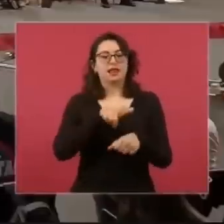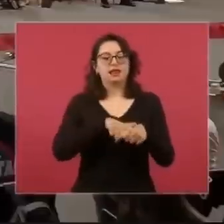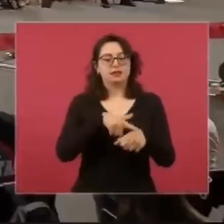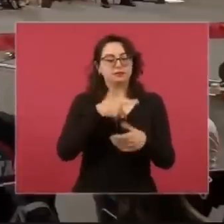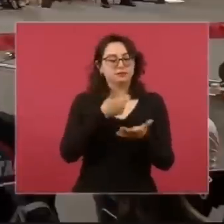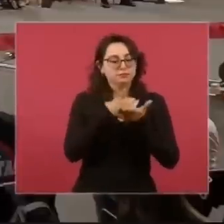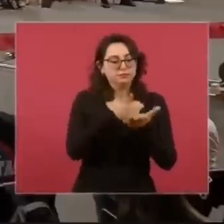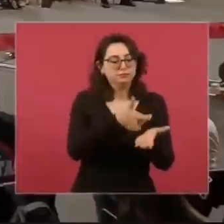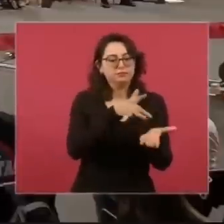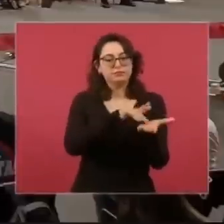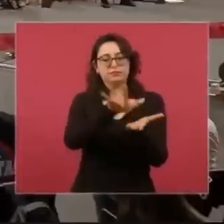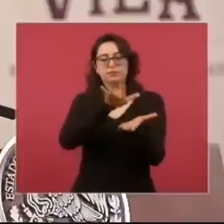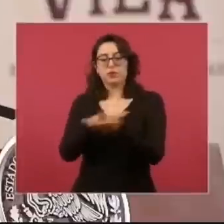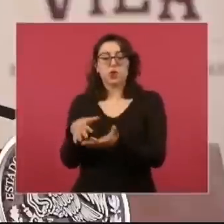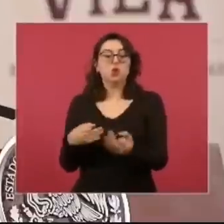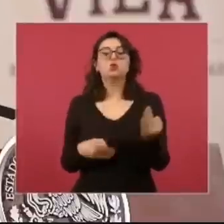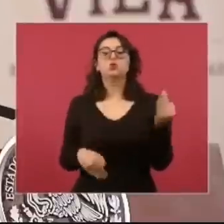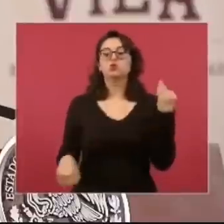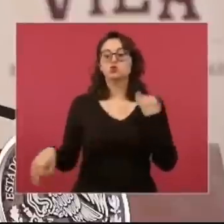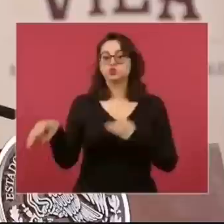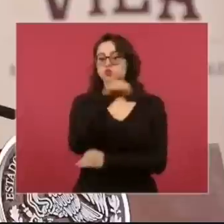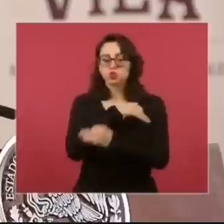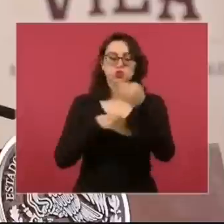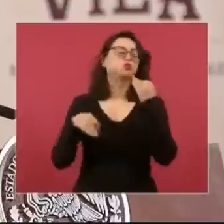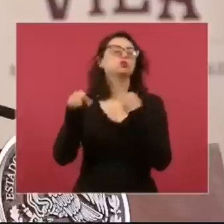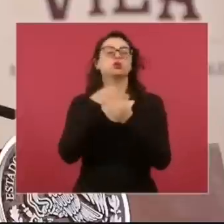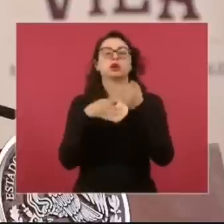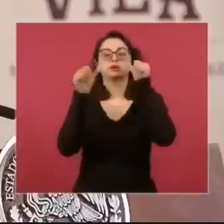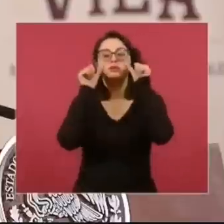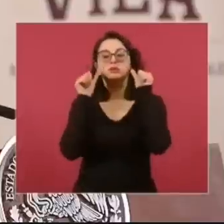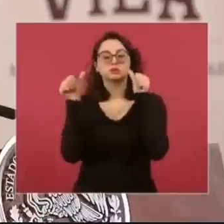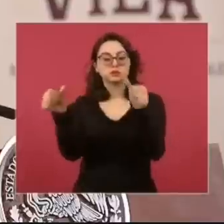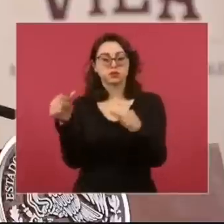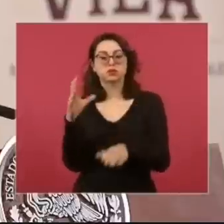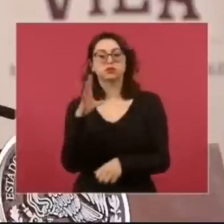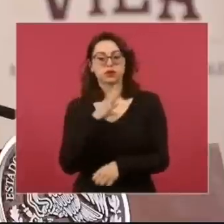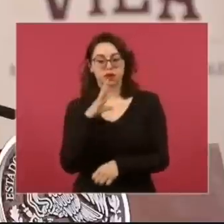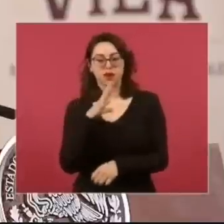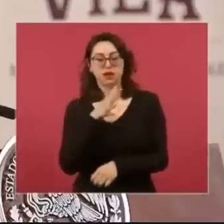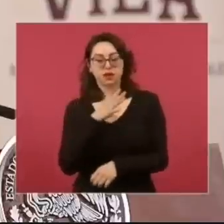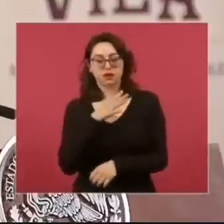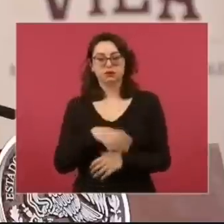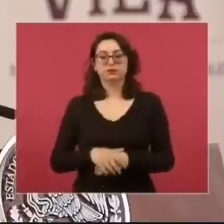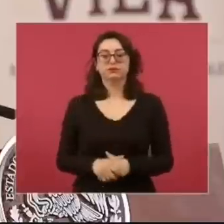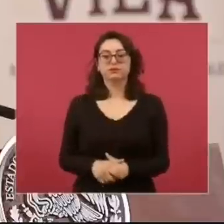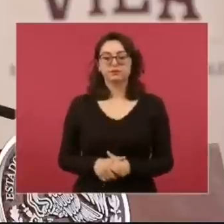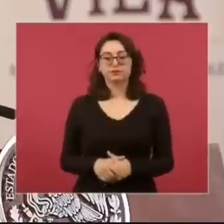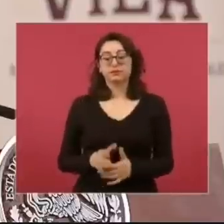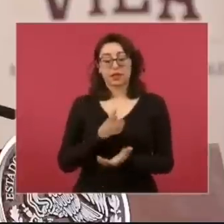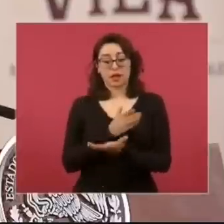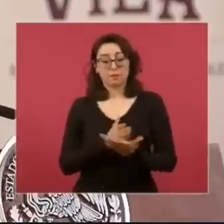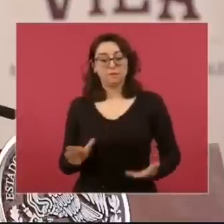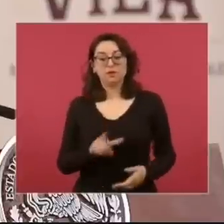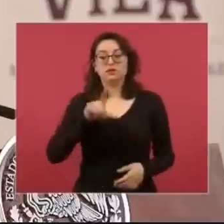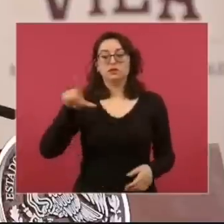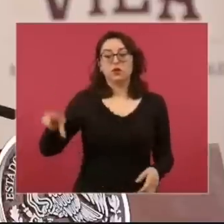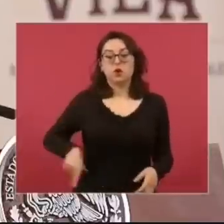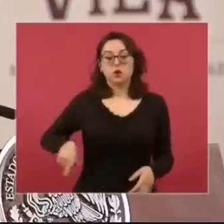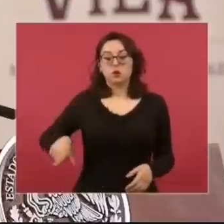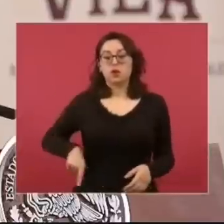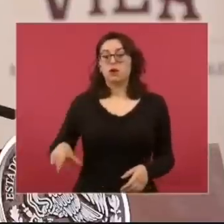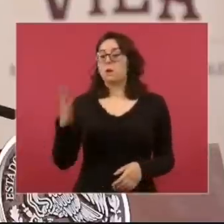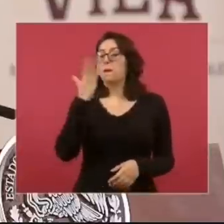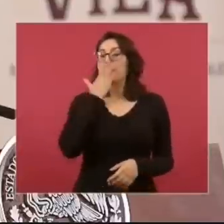cuentan con una forma de reparación por parte del gobierno Sonora su aportación fundamental